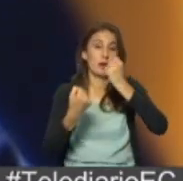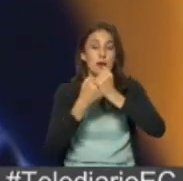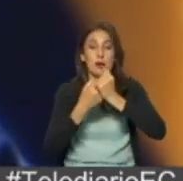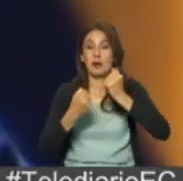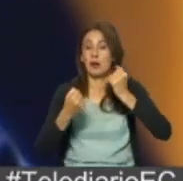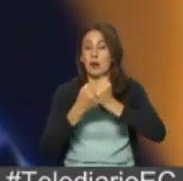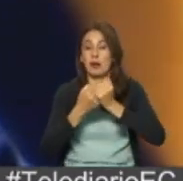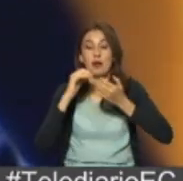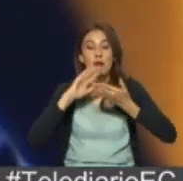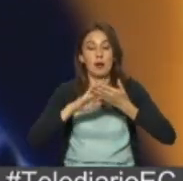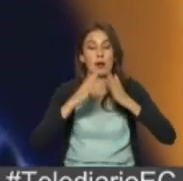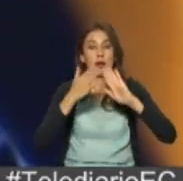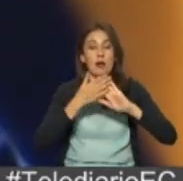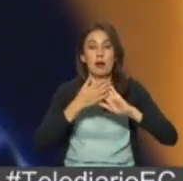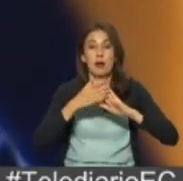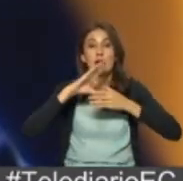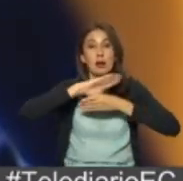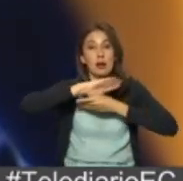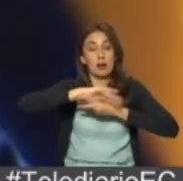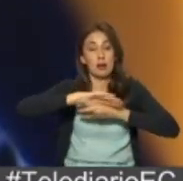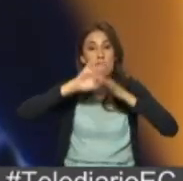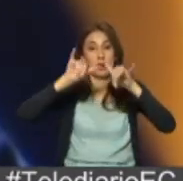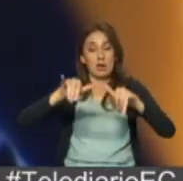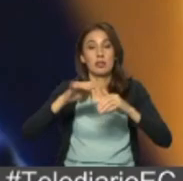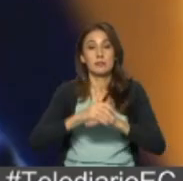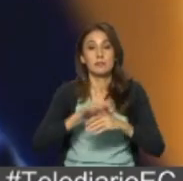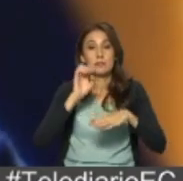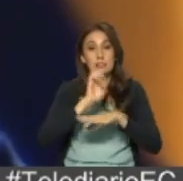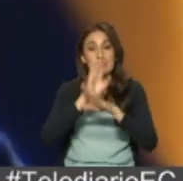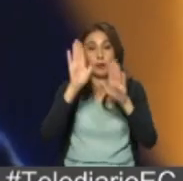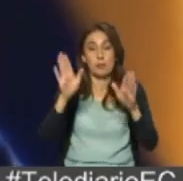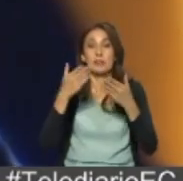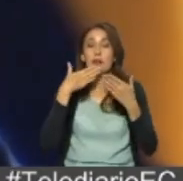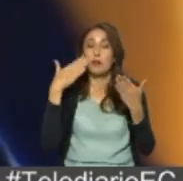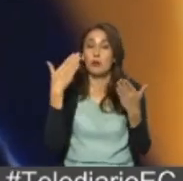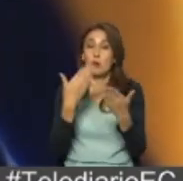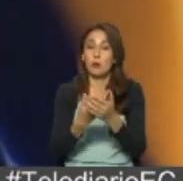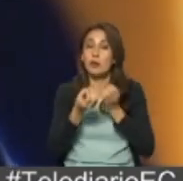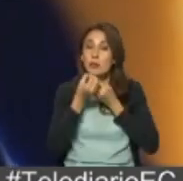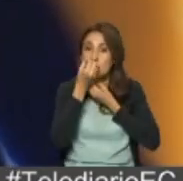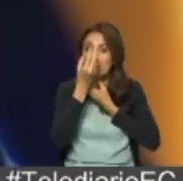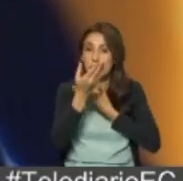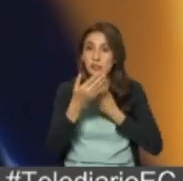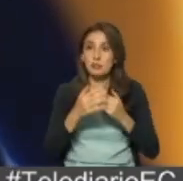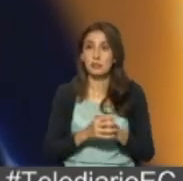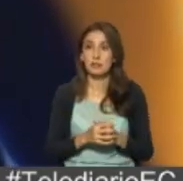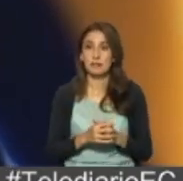la delegación diplomática de Ecuador a nuestros compatriotas en China. Le agradecemos bastante por su tiempo.